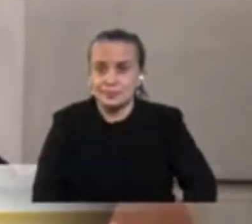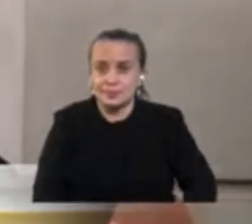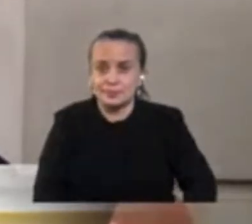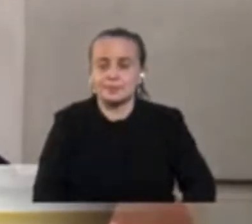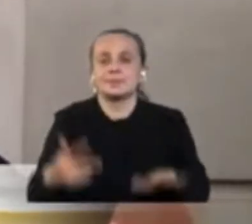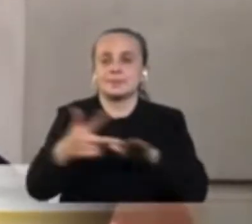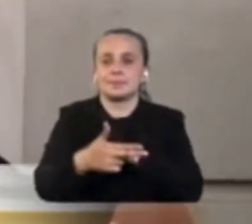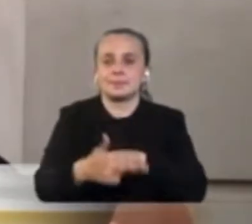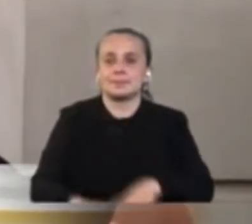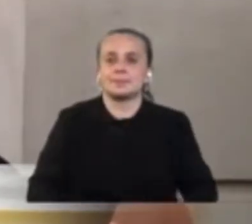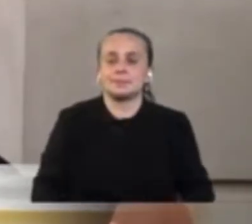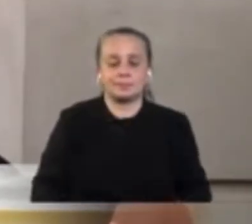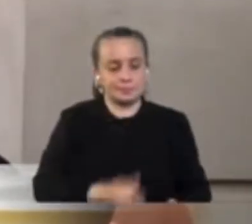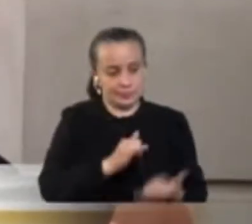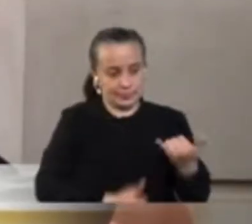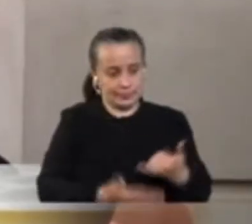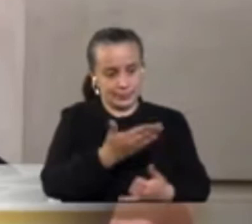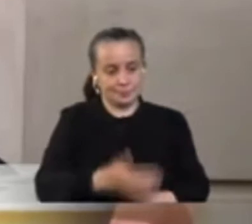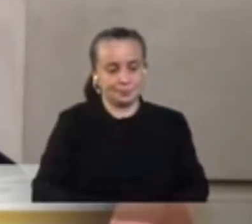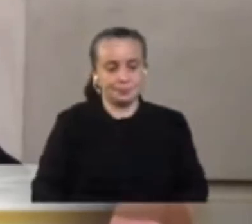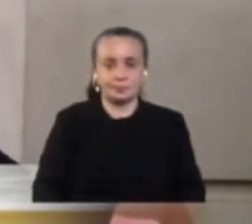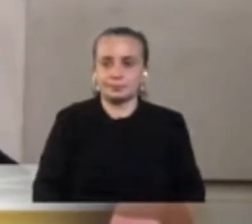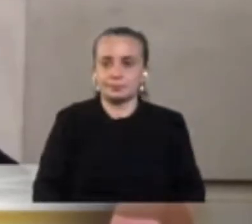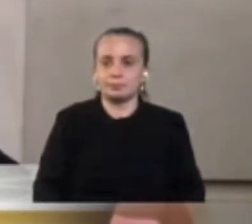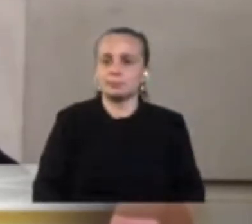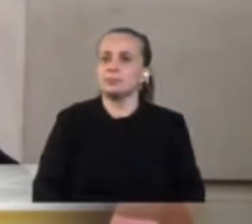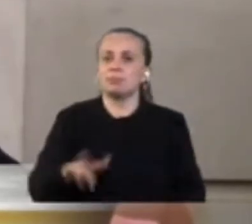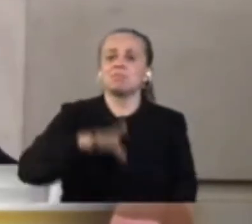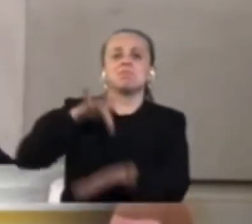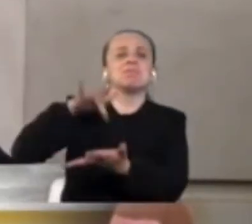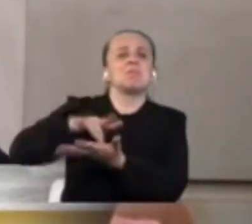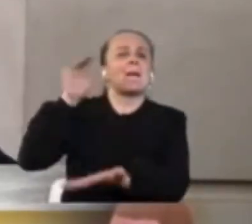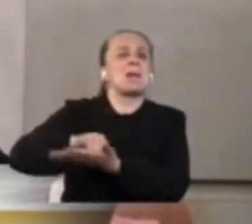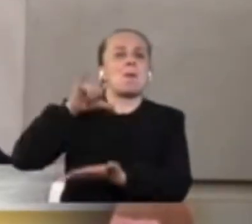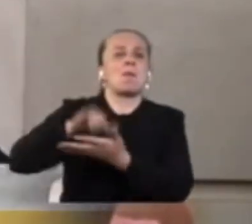Termine, senador Petro. No quieren reducir el déficit fiscal.